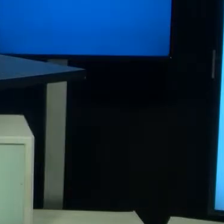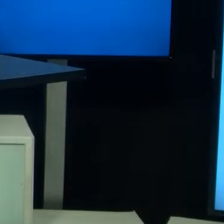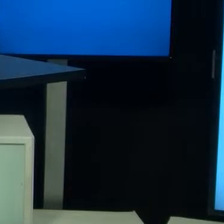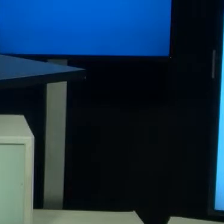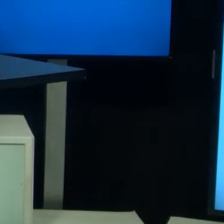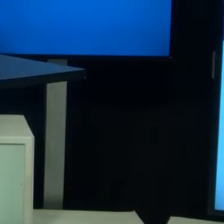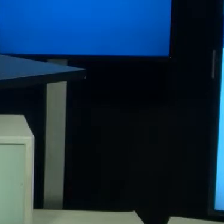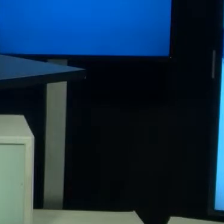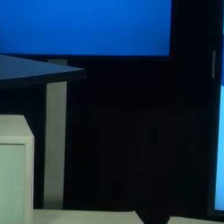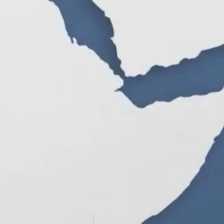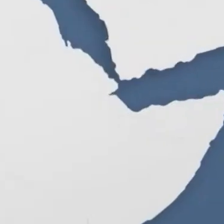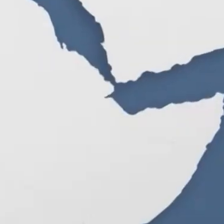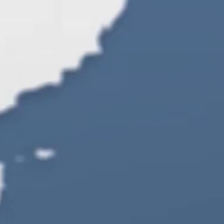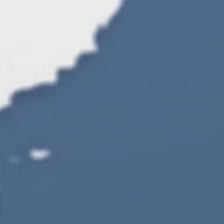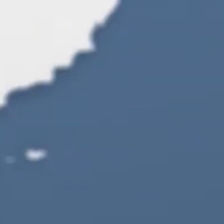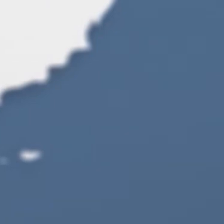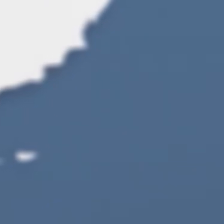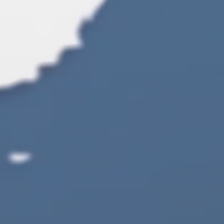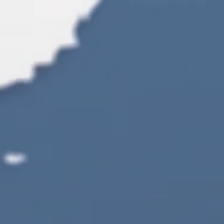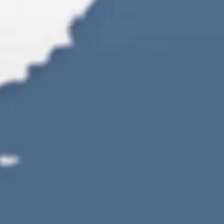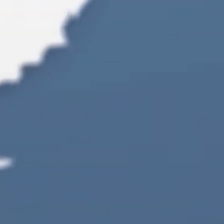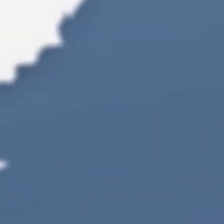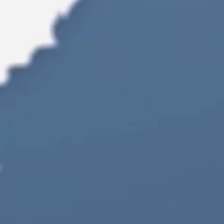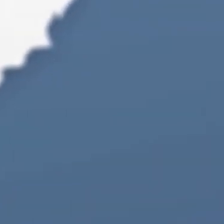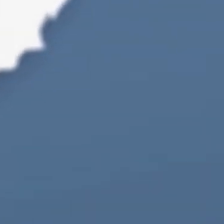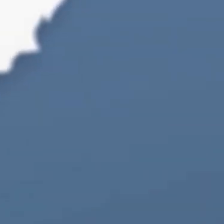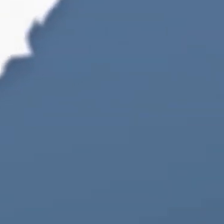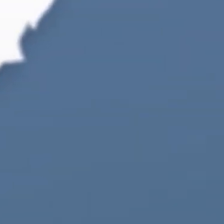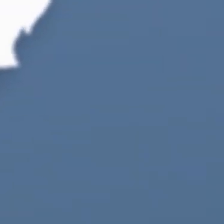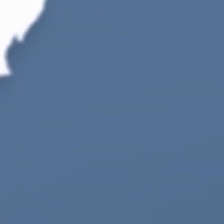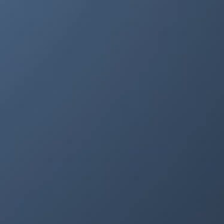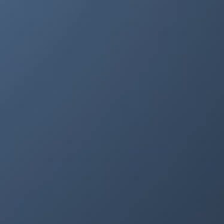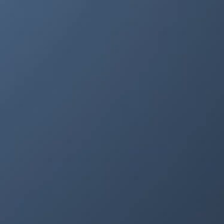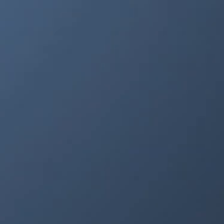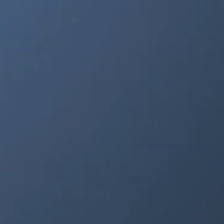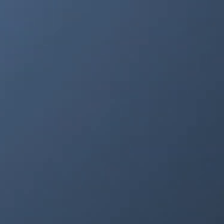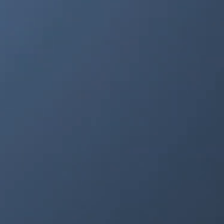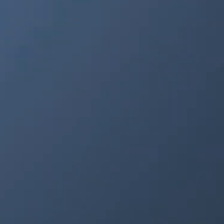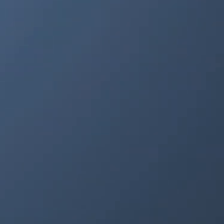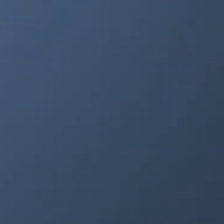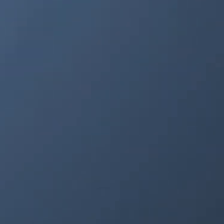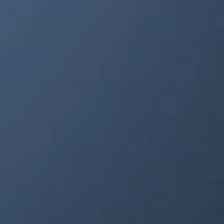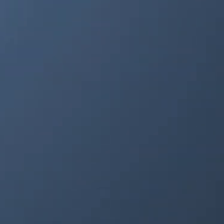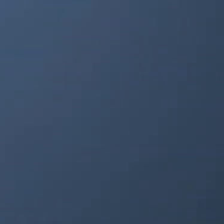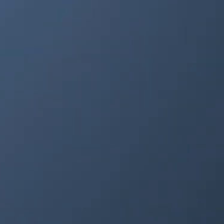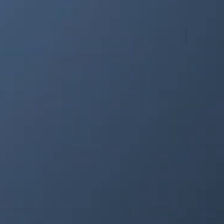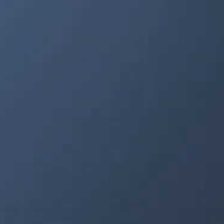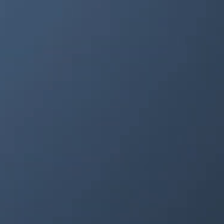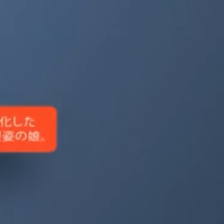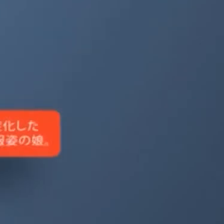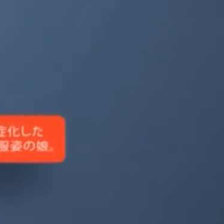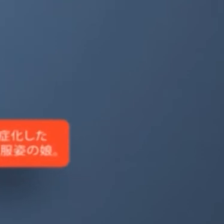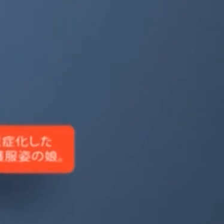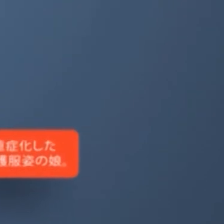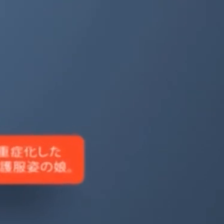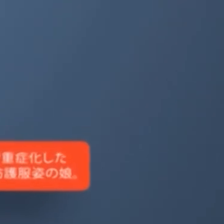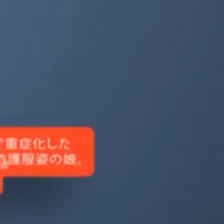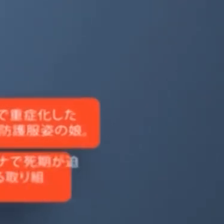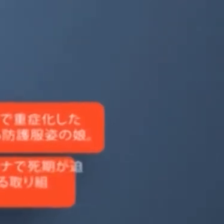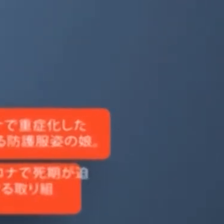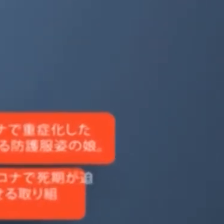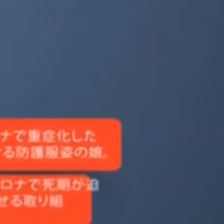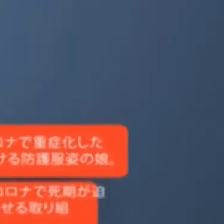en términos de la capacidad que el Estado colombiano durante este gobierno ha tenido de controlar los índices